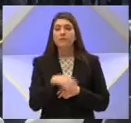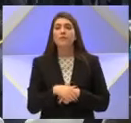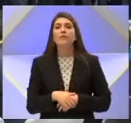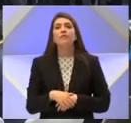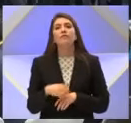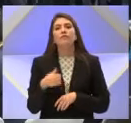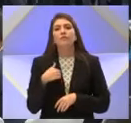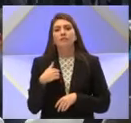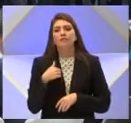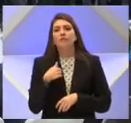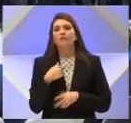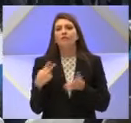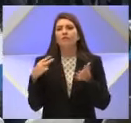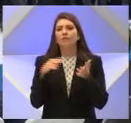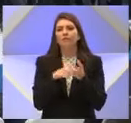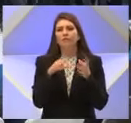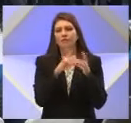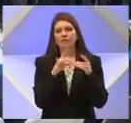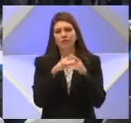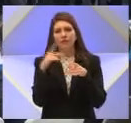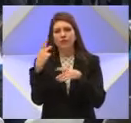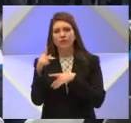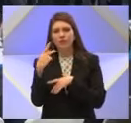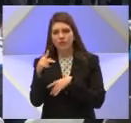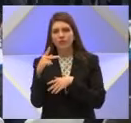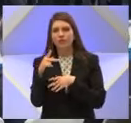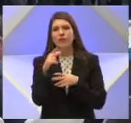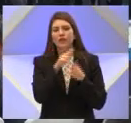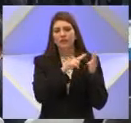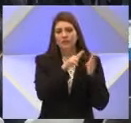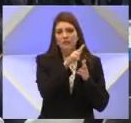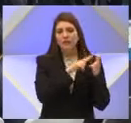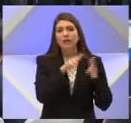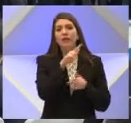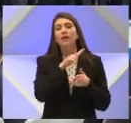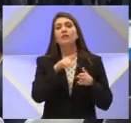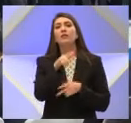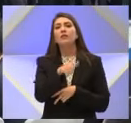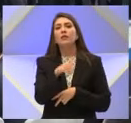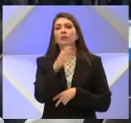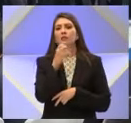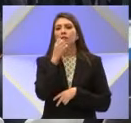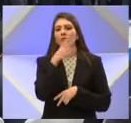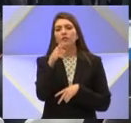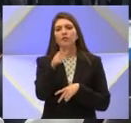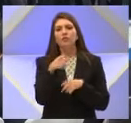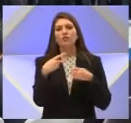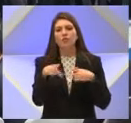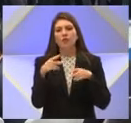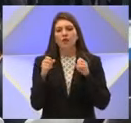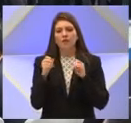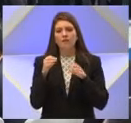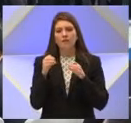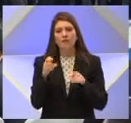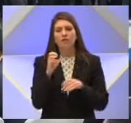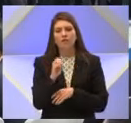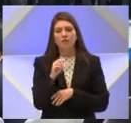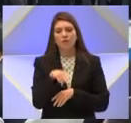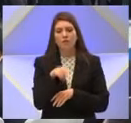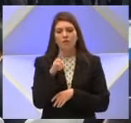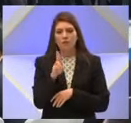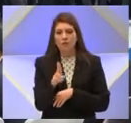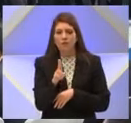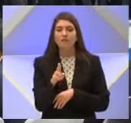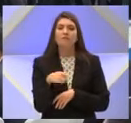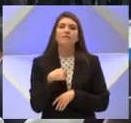ser el chairman de ser un monte de espacio es una es una oficina de las naciones unidas en viena y pues me